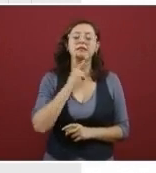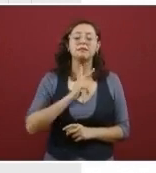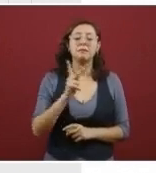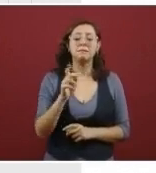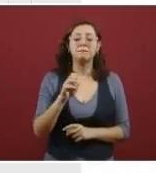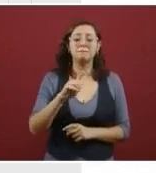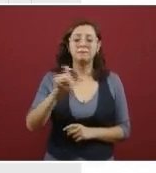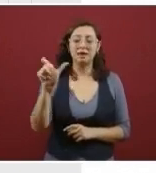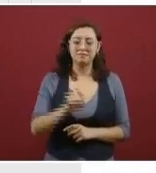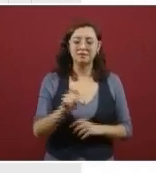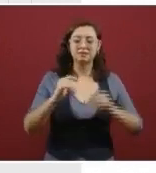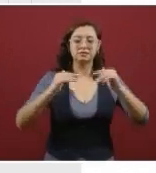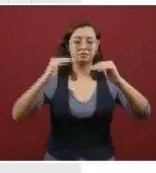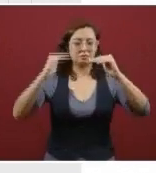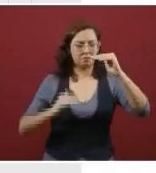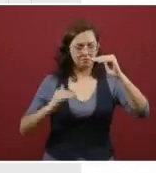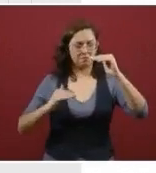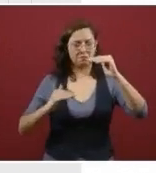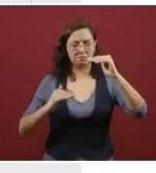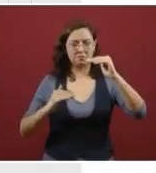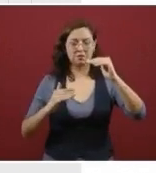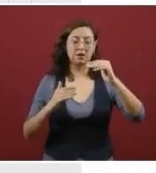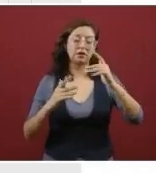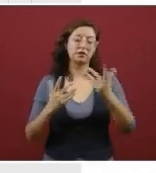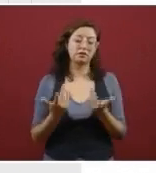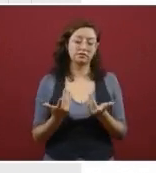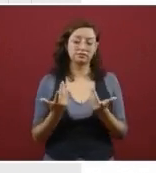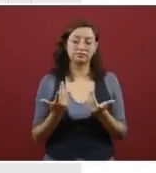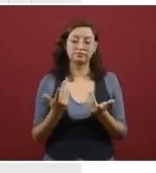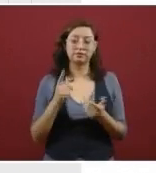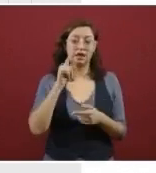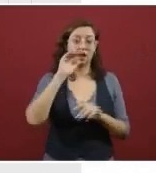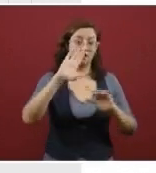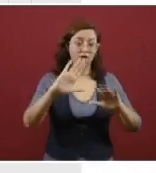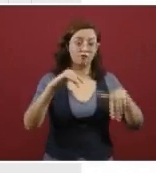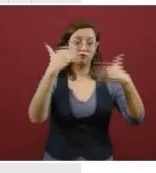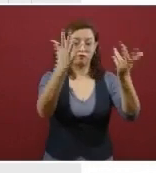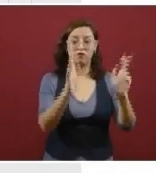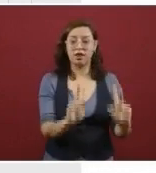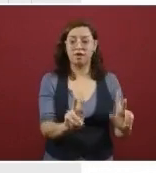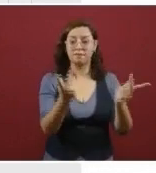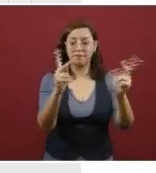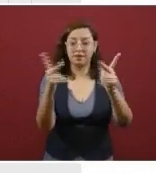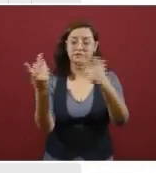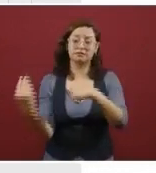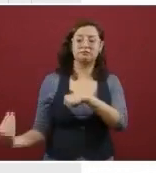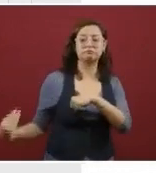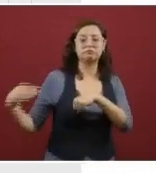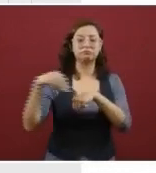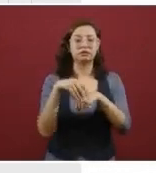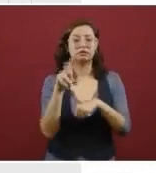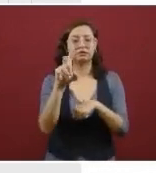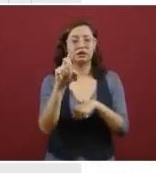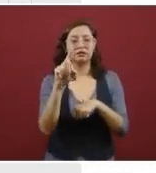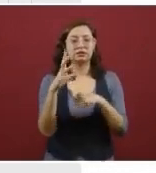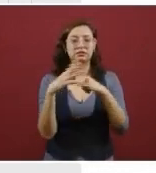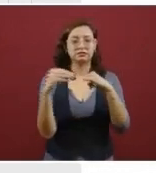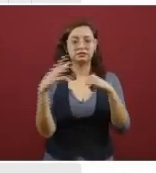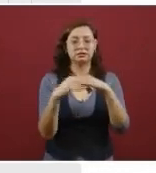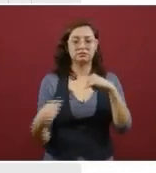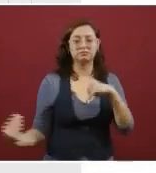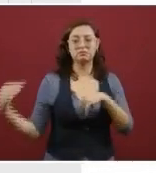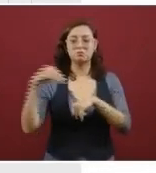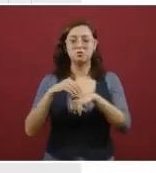tope inflacionario. En el caso de las estaciones de servicio, están 30 centavos por encima de ese